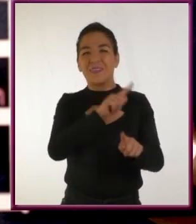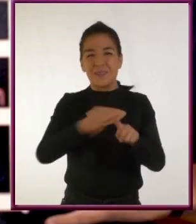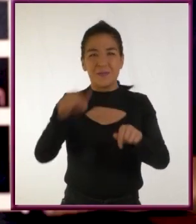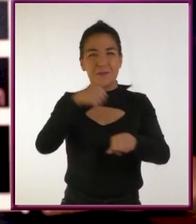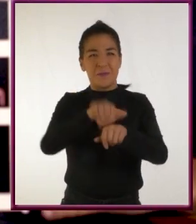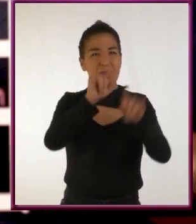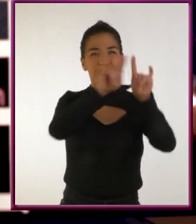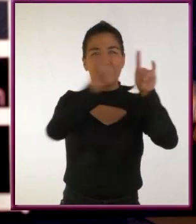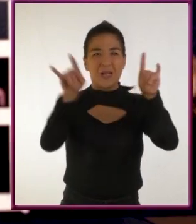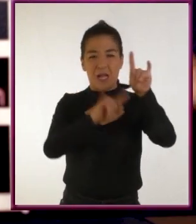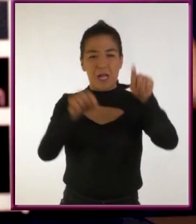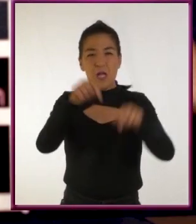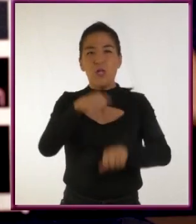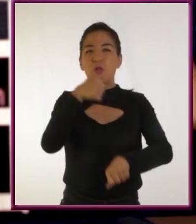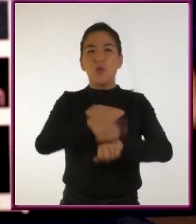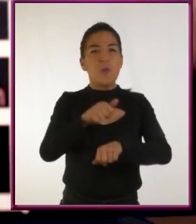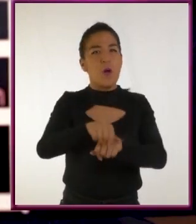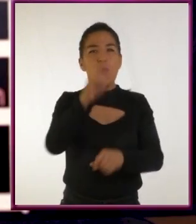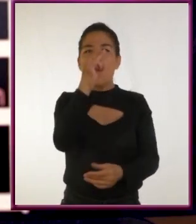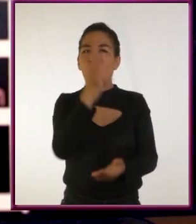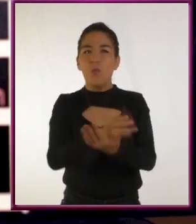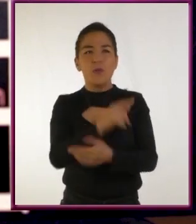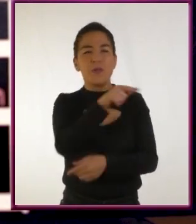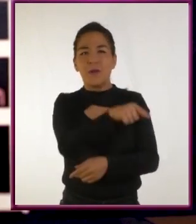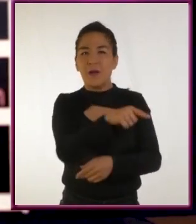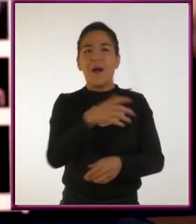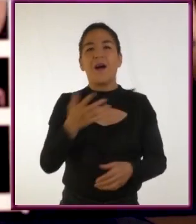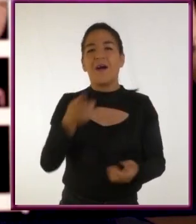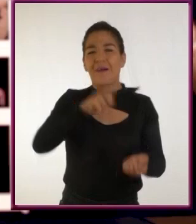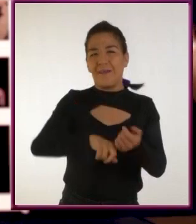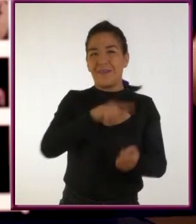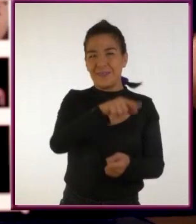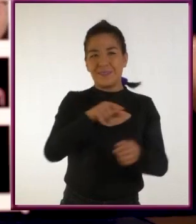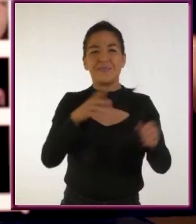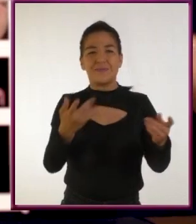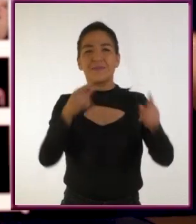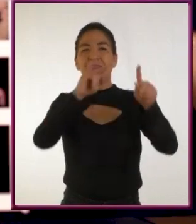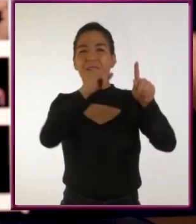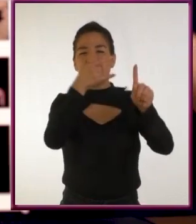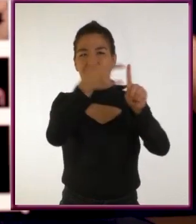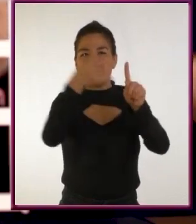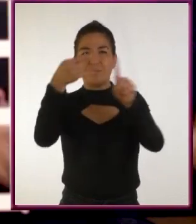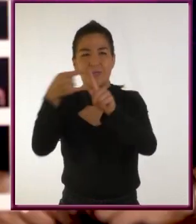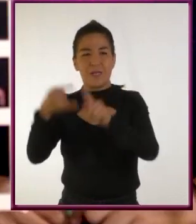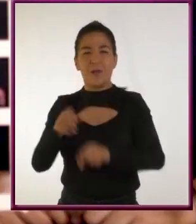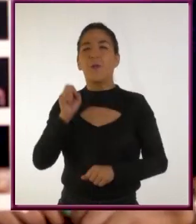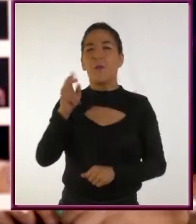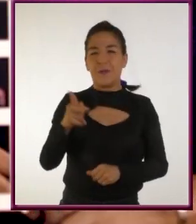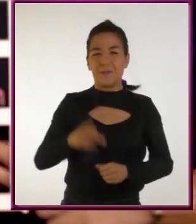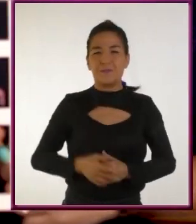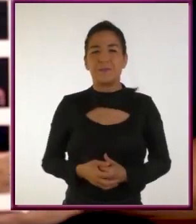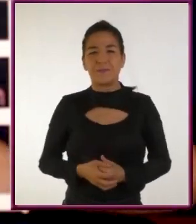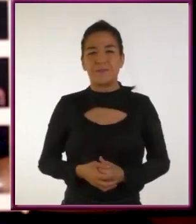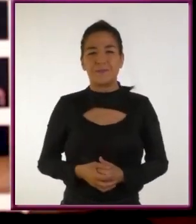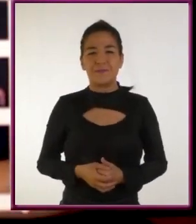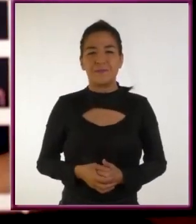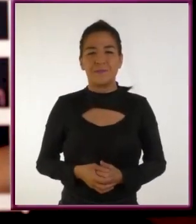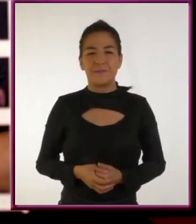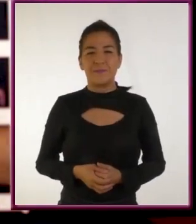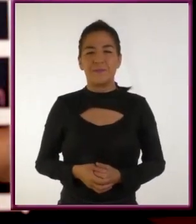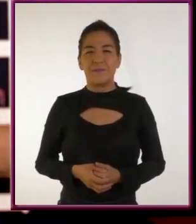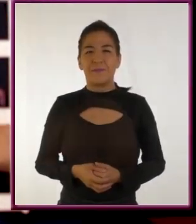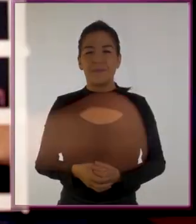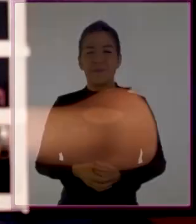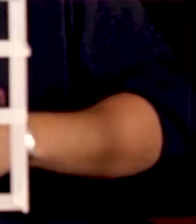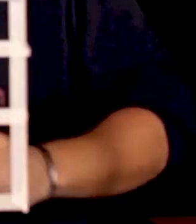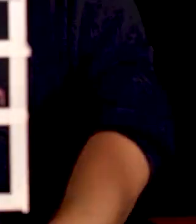donde nos aparezcan estos números únicos, porque ya sabemos que ese es el número que va en la celda. Ok. Va. Sustituimos.